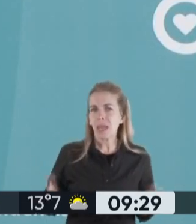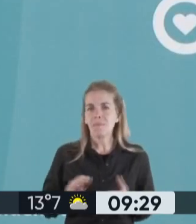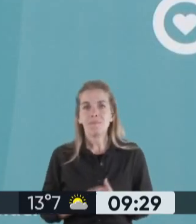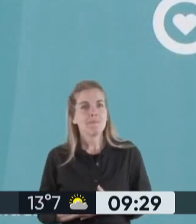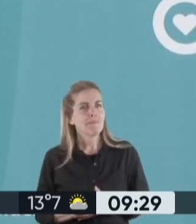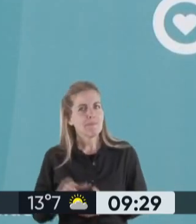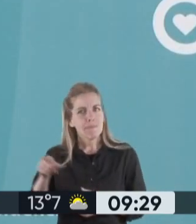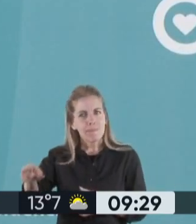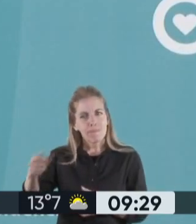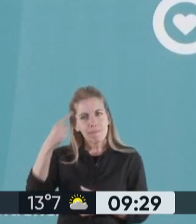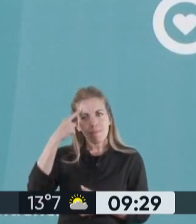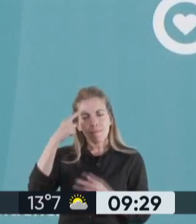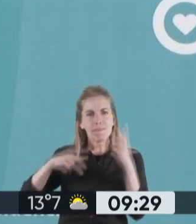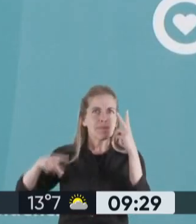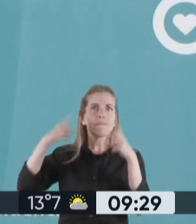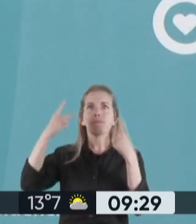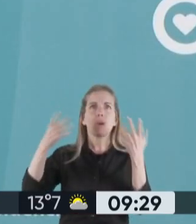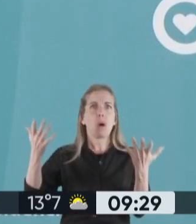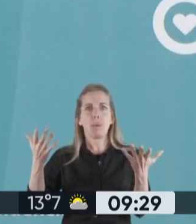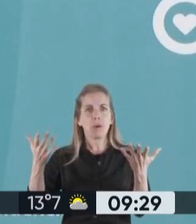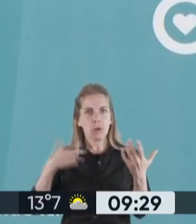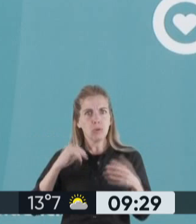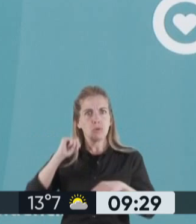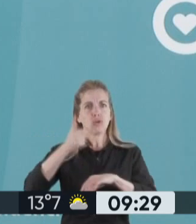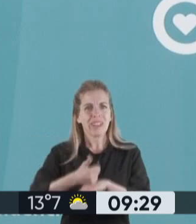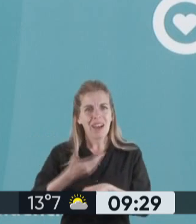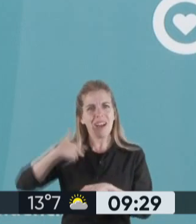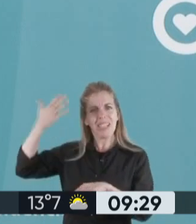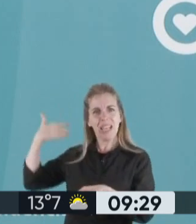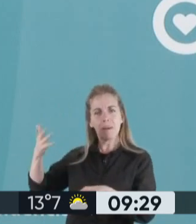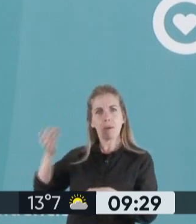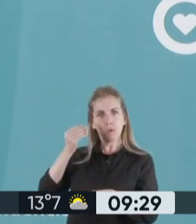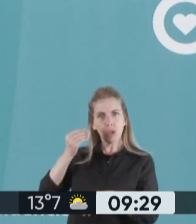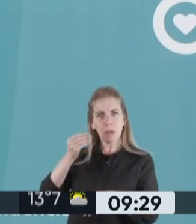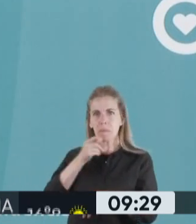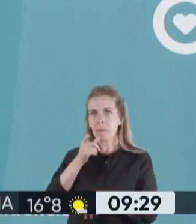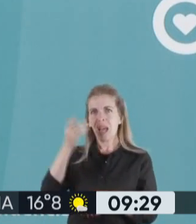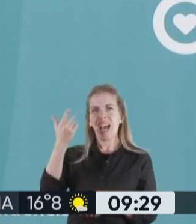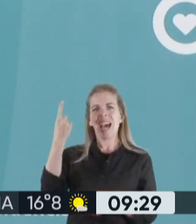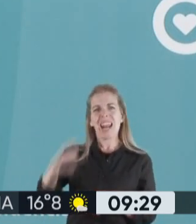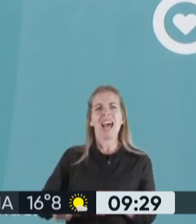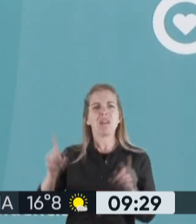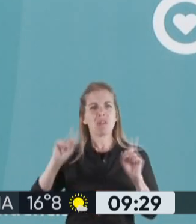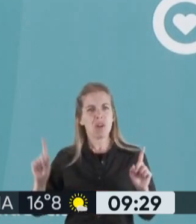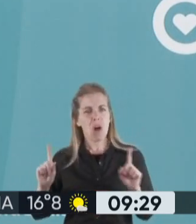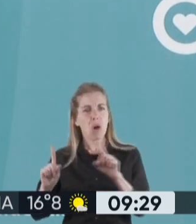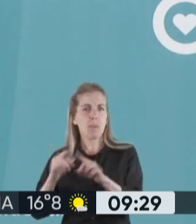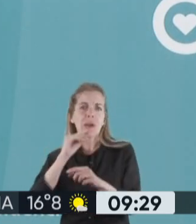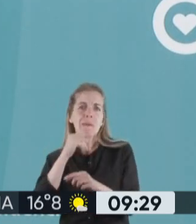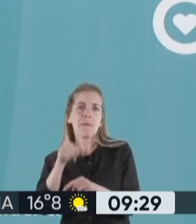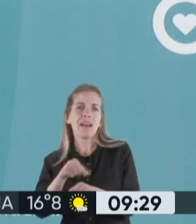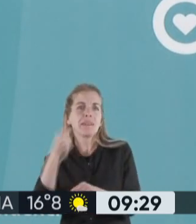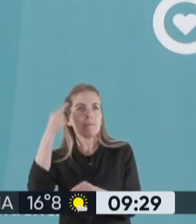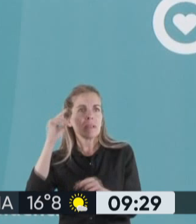No, me desconcertás vos, no las declaraciones. Yo estaba ahí en ese momento y no me pareció nada raro. Me parece que tiene que ver con sentir que está en la culminación de su vida